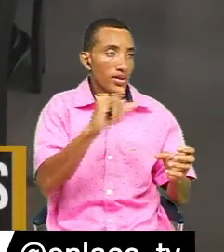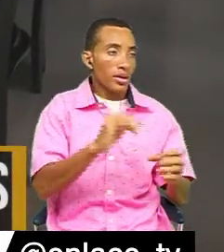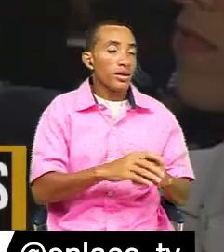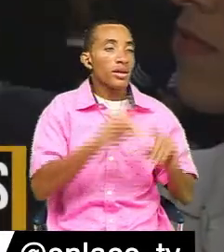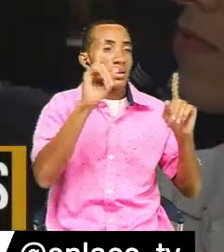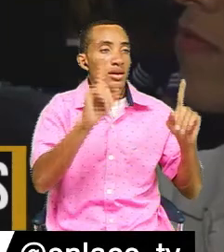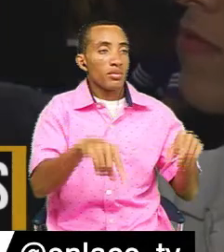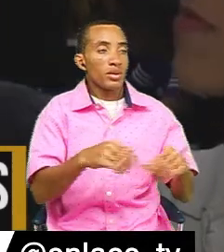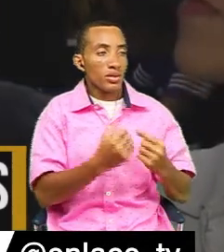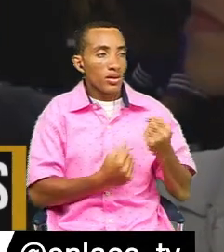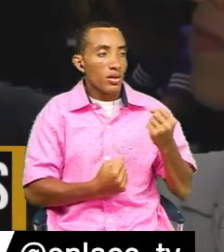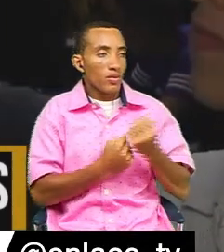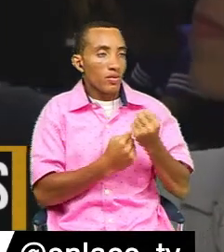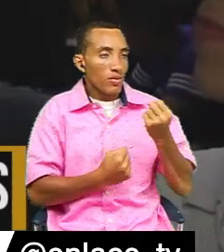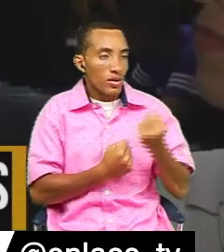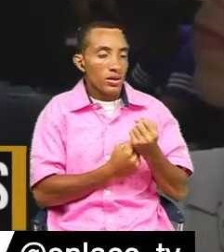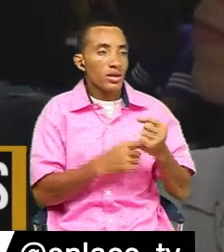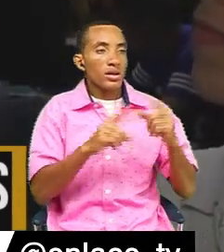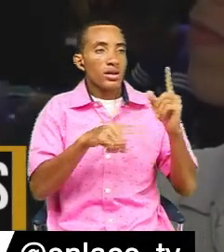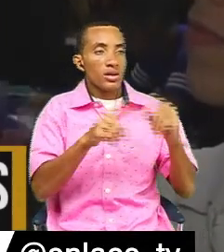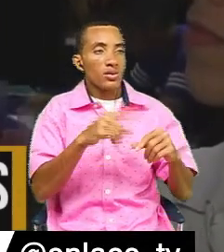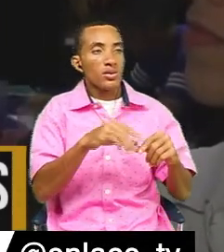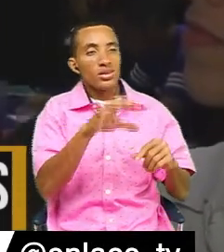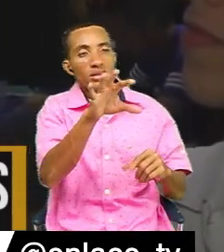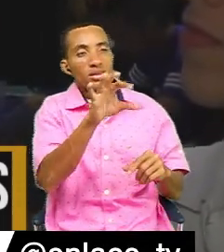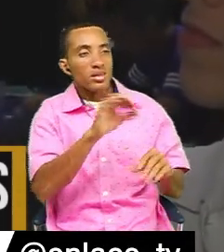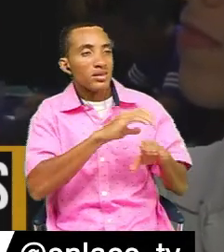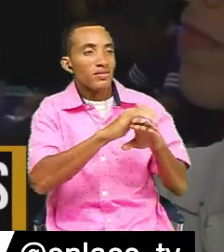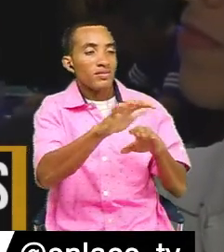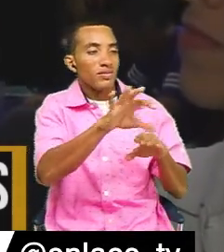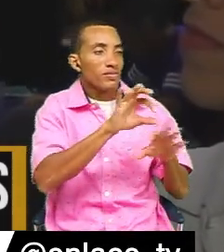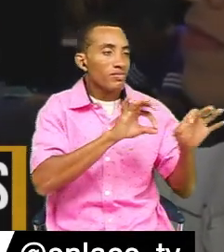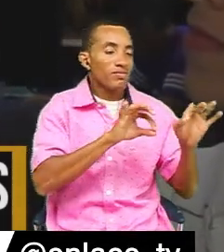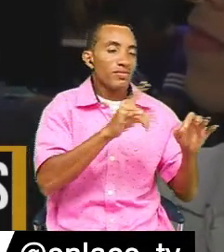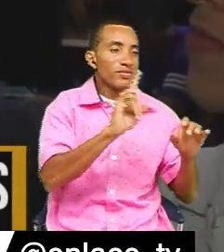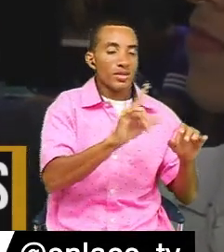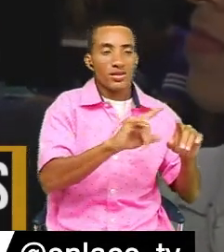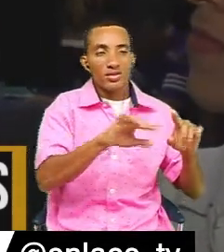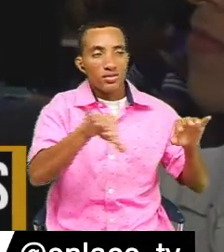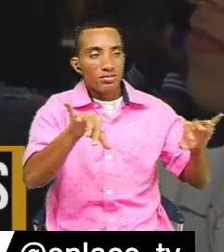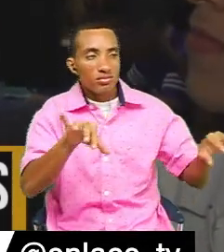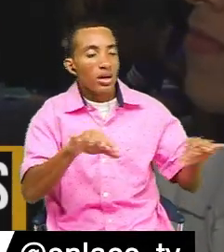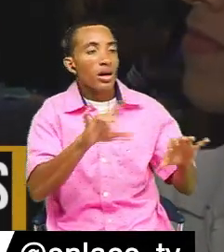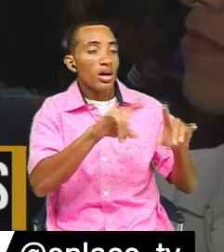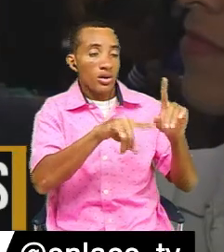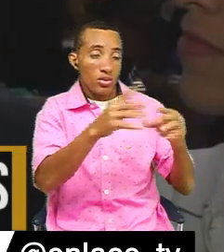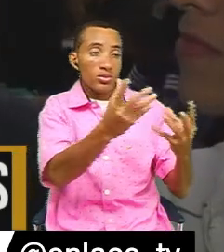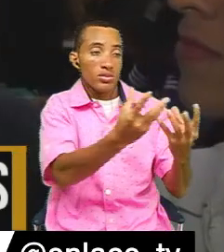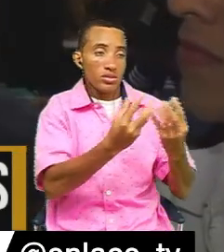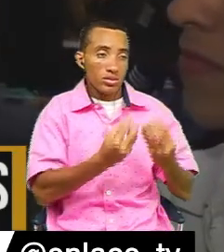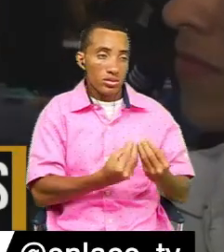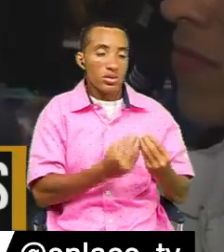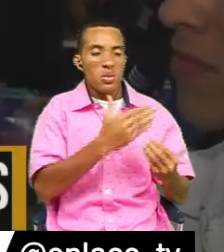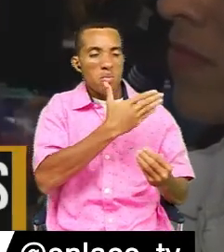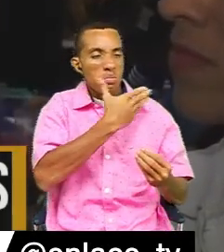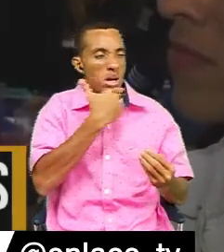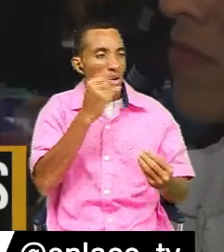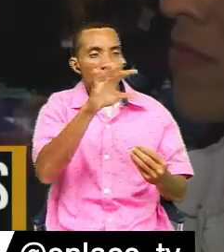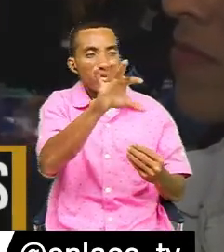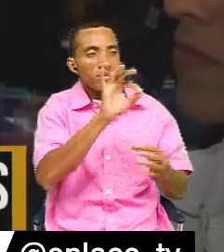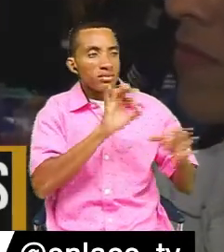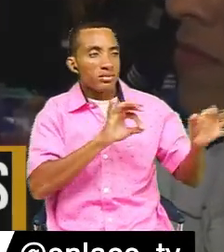muchos se refuerzan, los equipos que no se invitaron por X motivo, entonces el hexagonal Nuevos Talentos sin dudas permite tener los mejores de la región